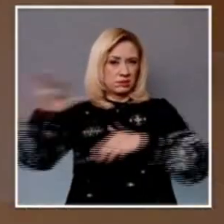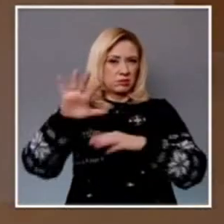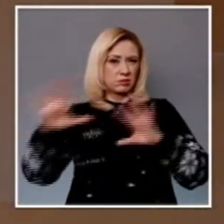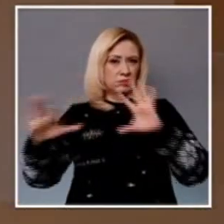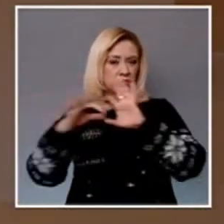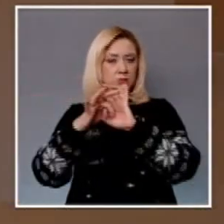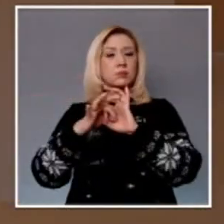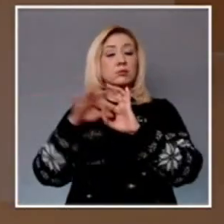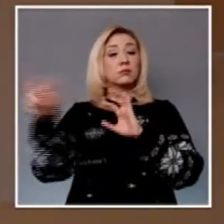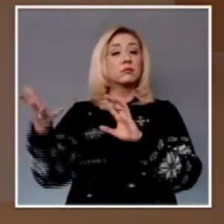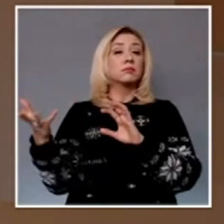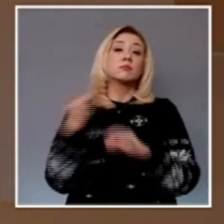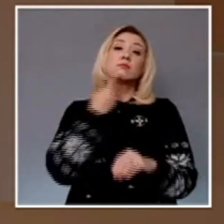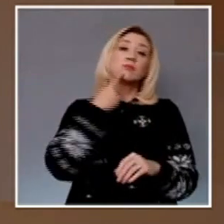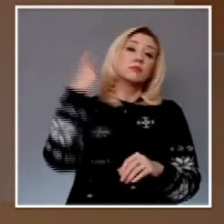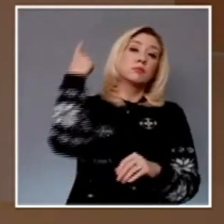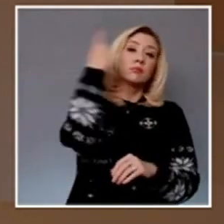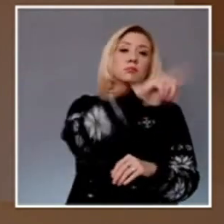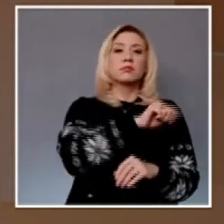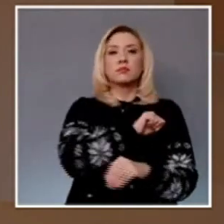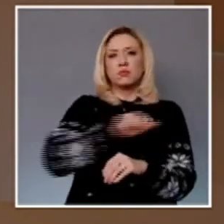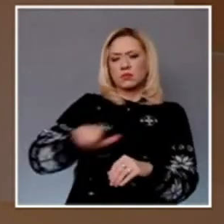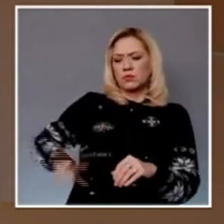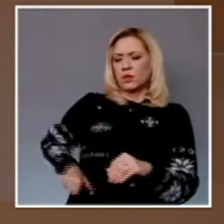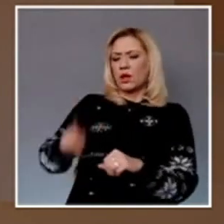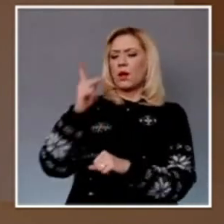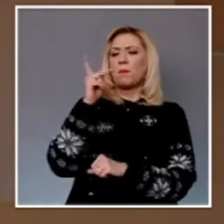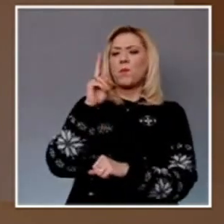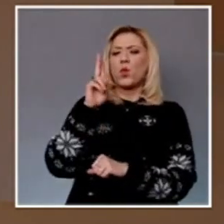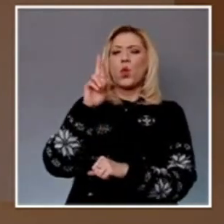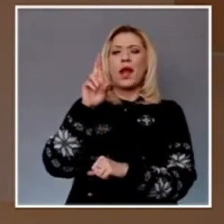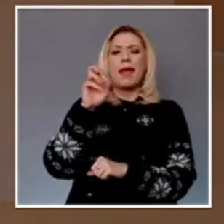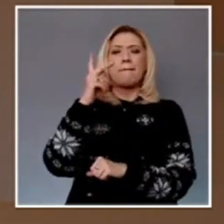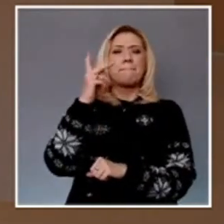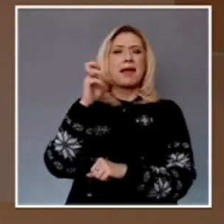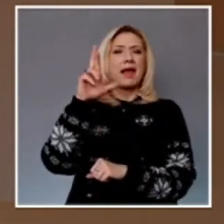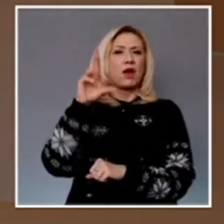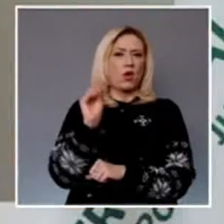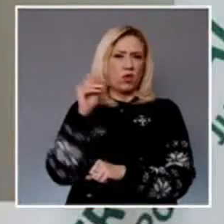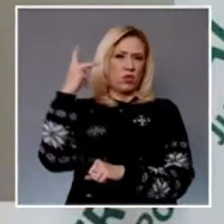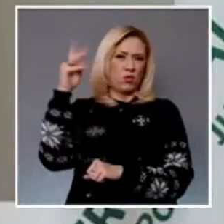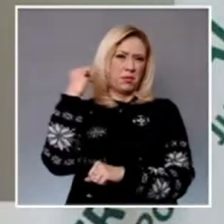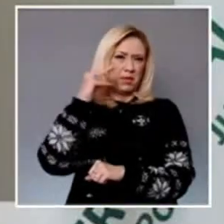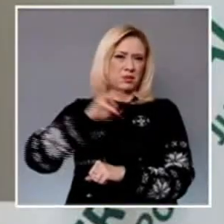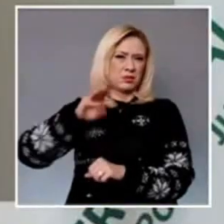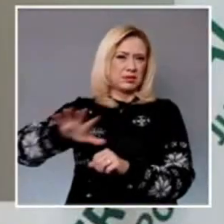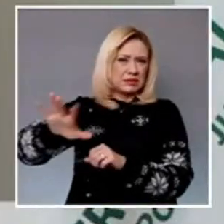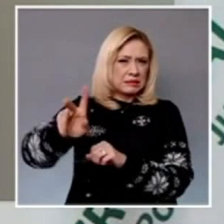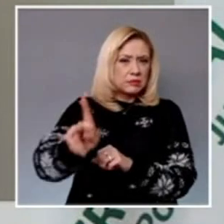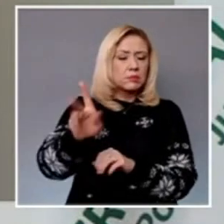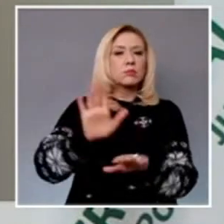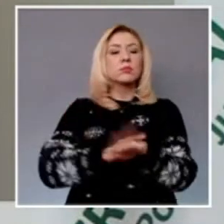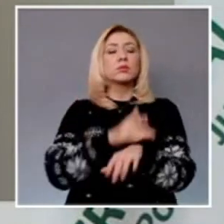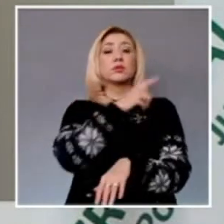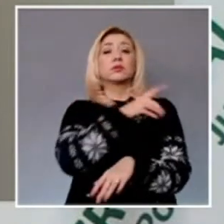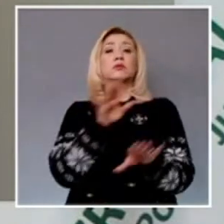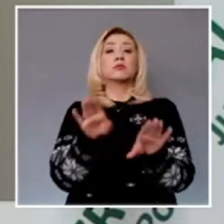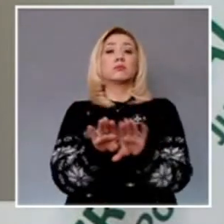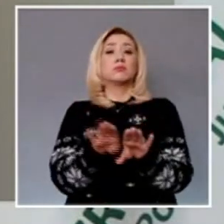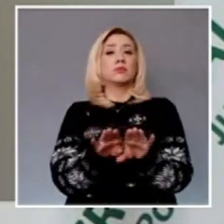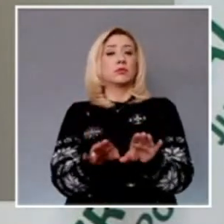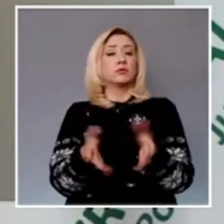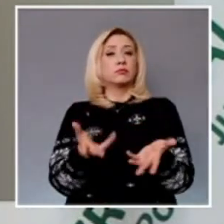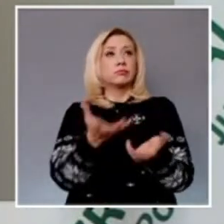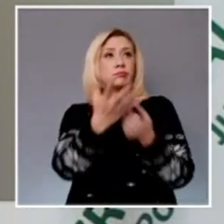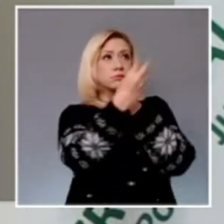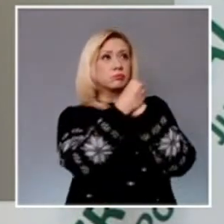del Ayuntamiento de Purépero contra el presidente municipal por presunta obstrucción del cargo. Lo anterior debido a que no se